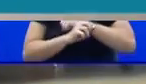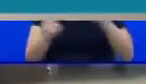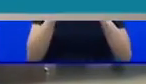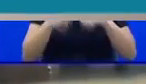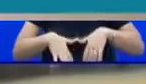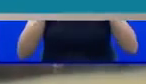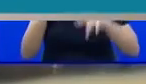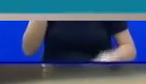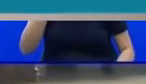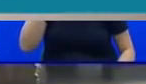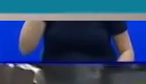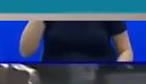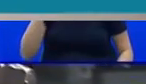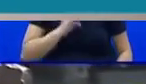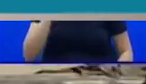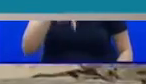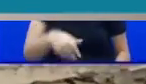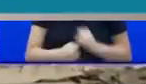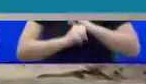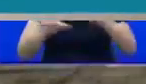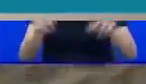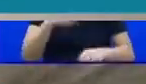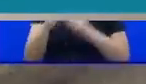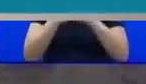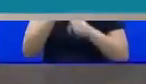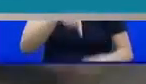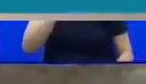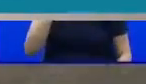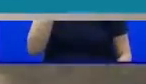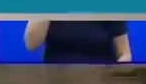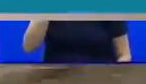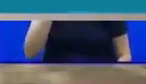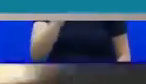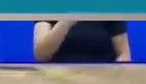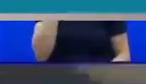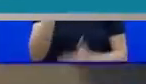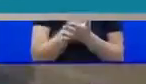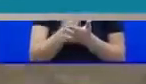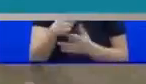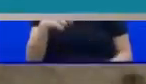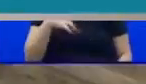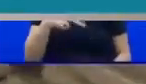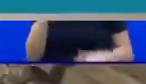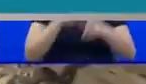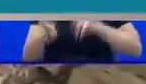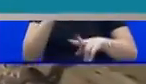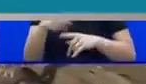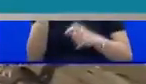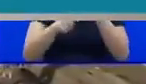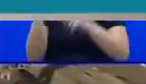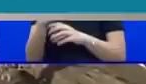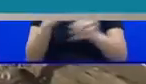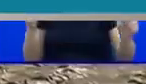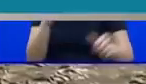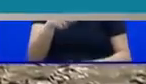por utilizar alguna palabra, amontonado, seguramente complica mucho más cuando hay este tipo de situaciones naturales, de